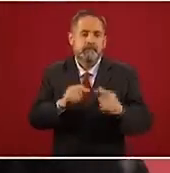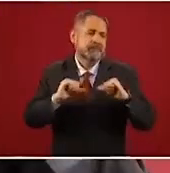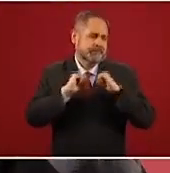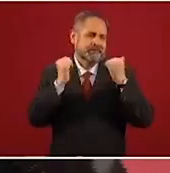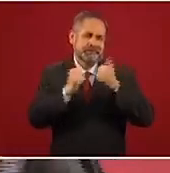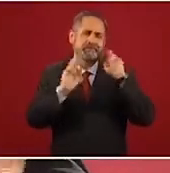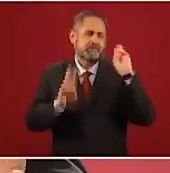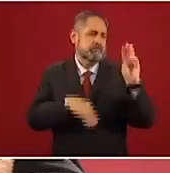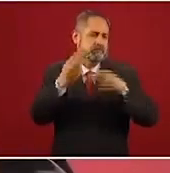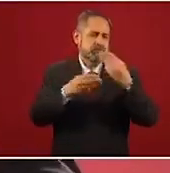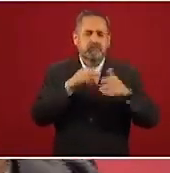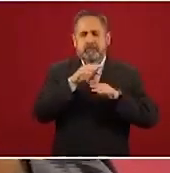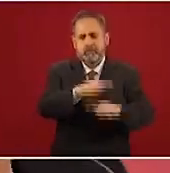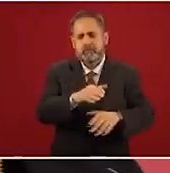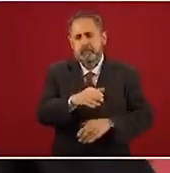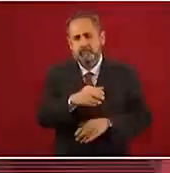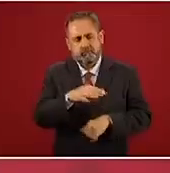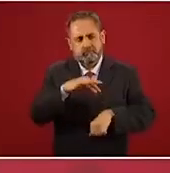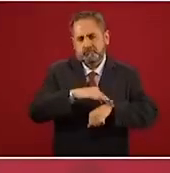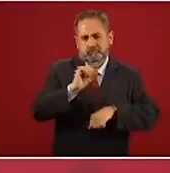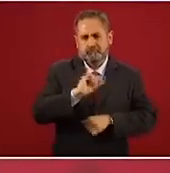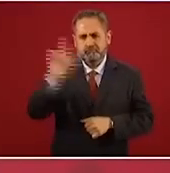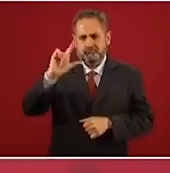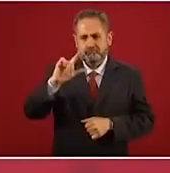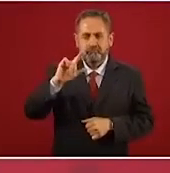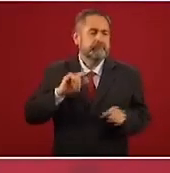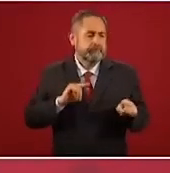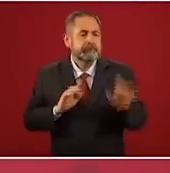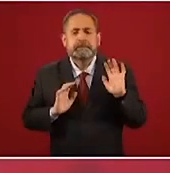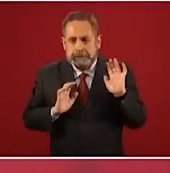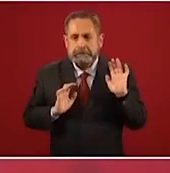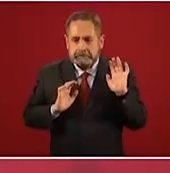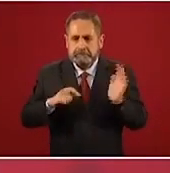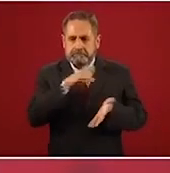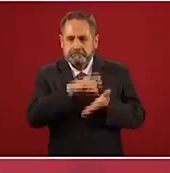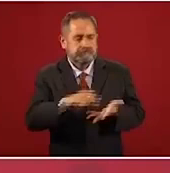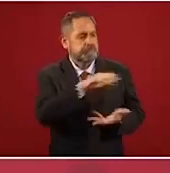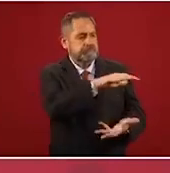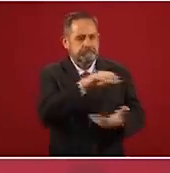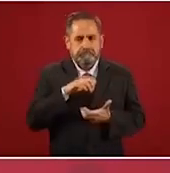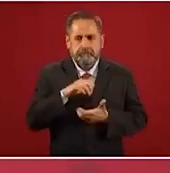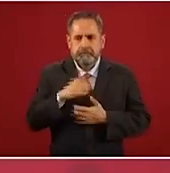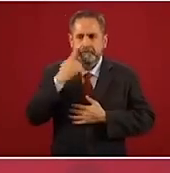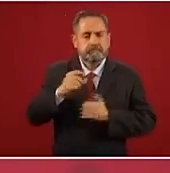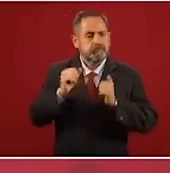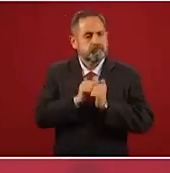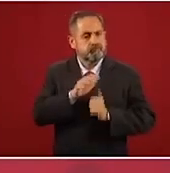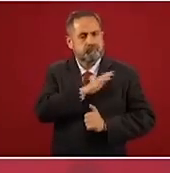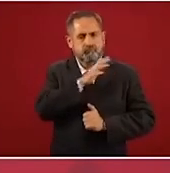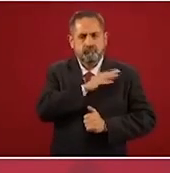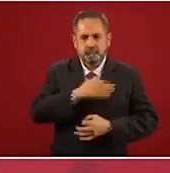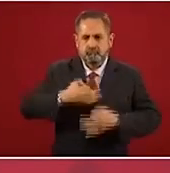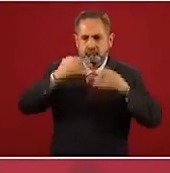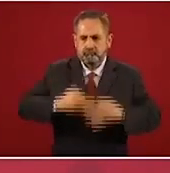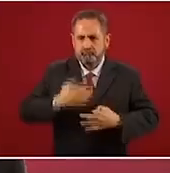asociaciones mundiales de prestigio en cuanto a la calidad de